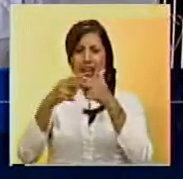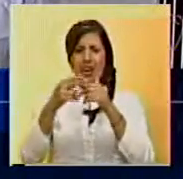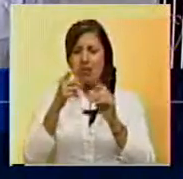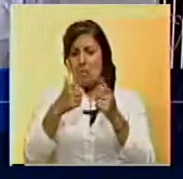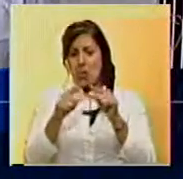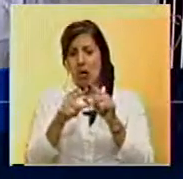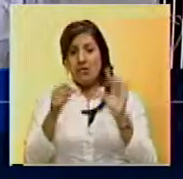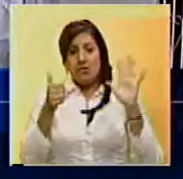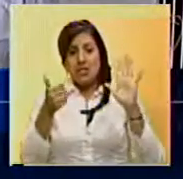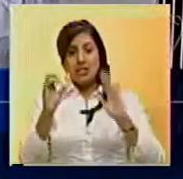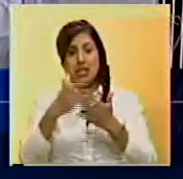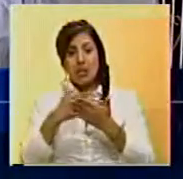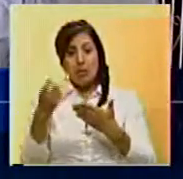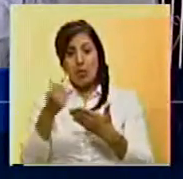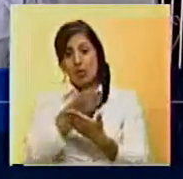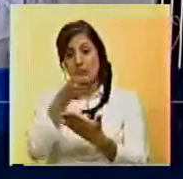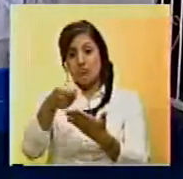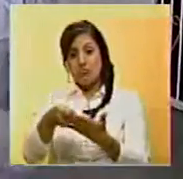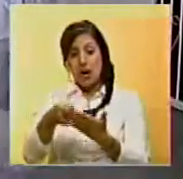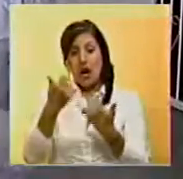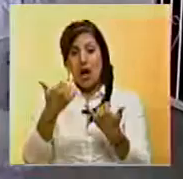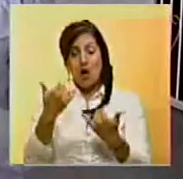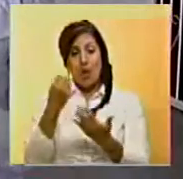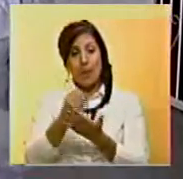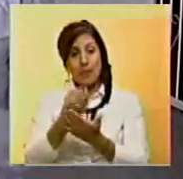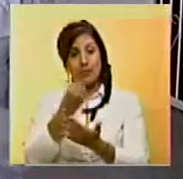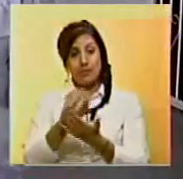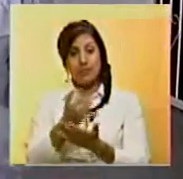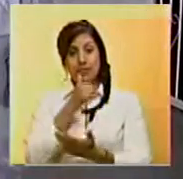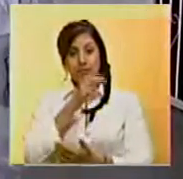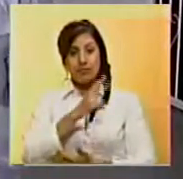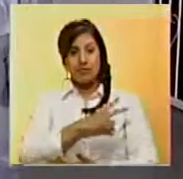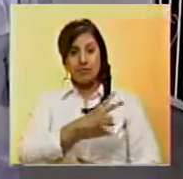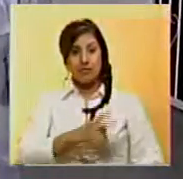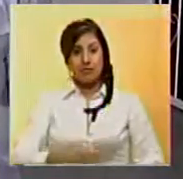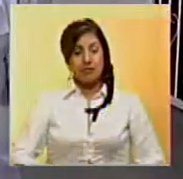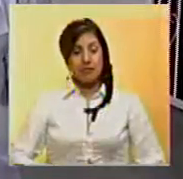60 millones de bolívares. En el estado Monagas, Bexy Betancourt, Noticiero Venevisión.